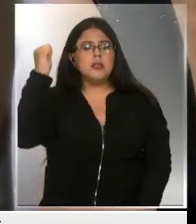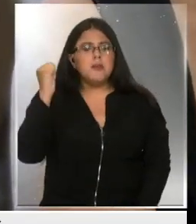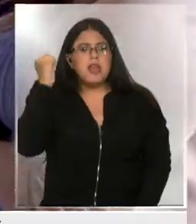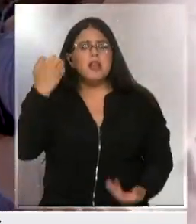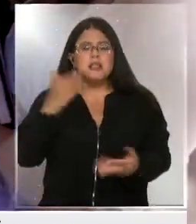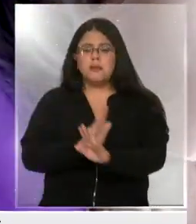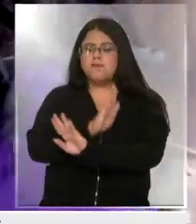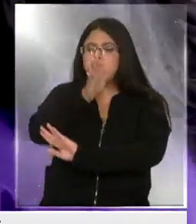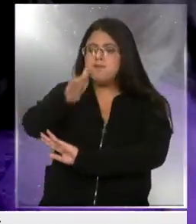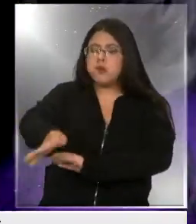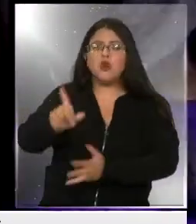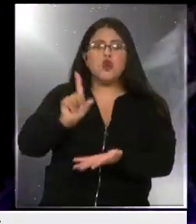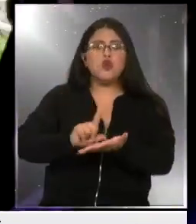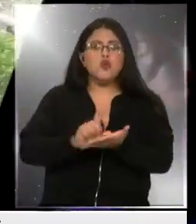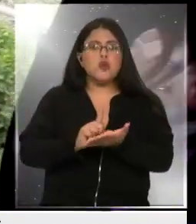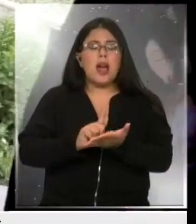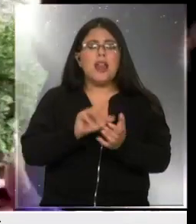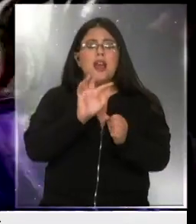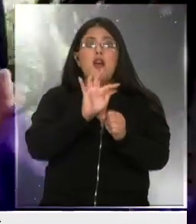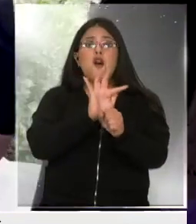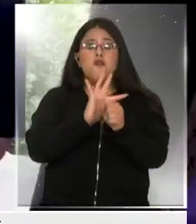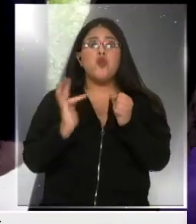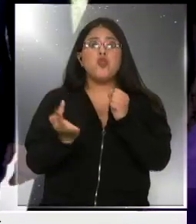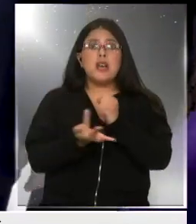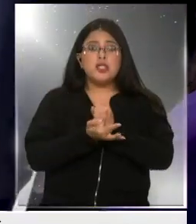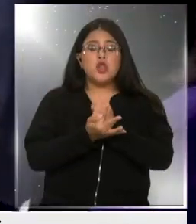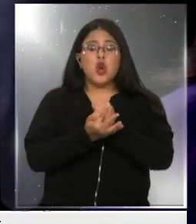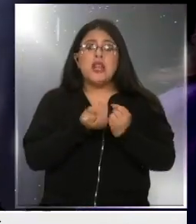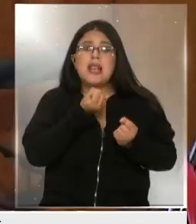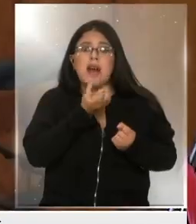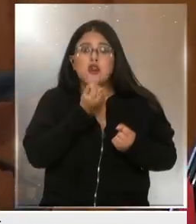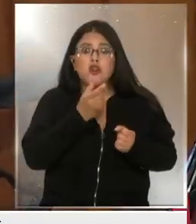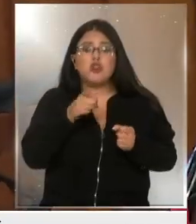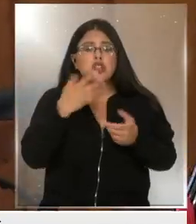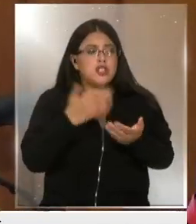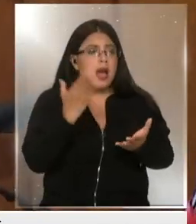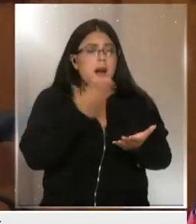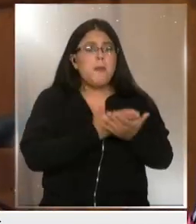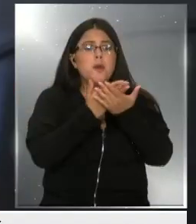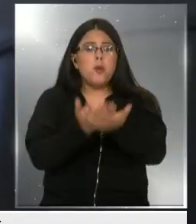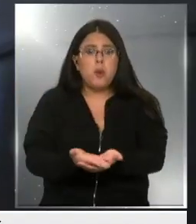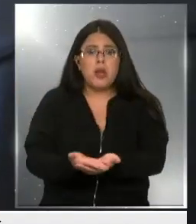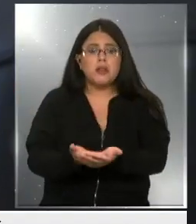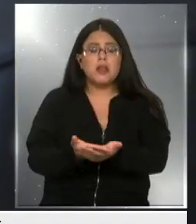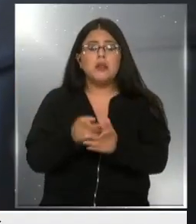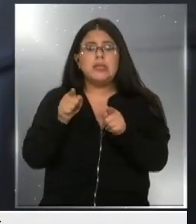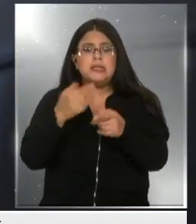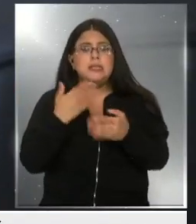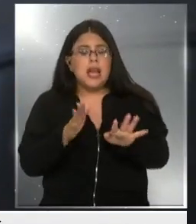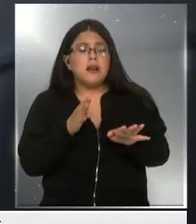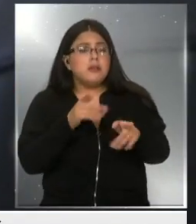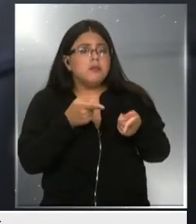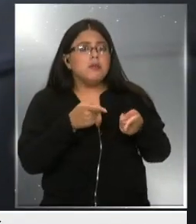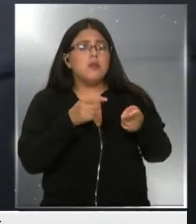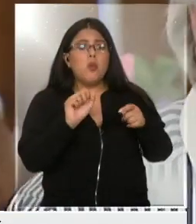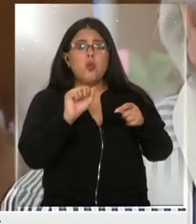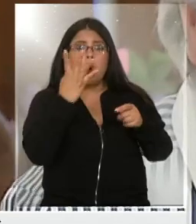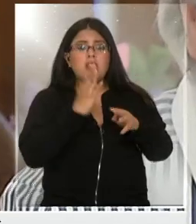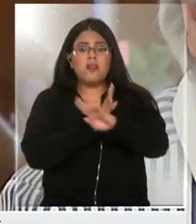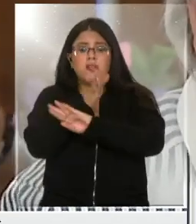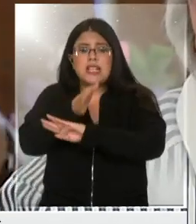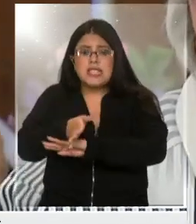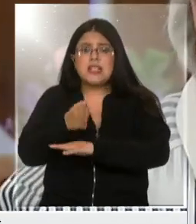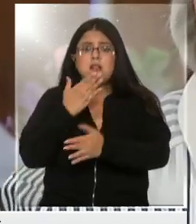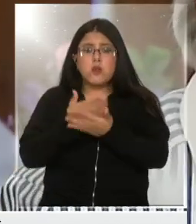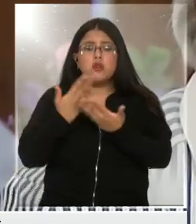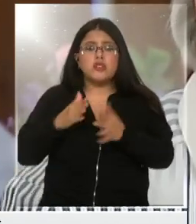hasta la Fundación Las Rosas para explicar la propuesta. La cuarta actividad pública del mandatario desde que comenzaron las manifestaciones. Yo